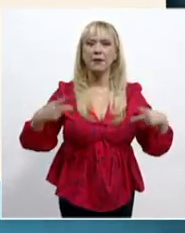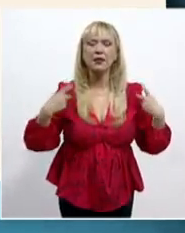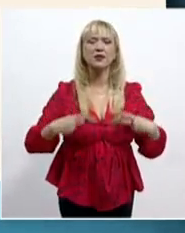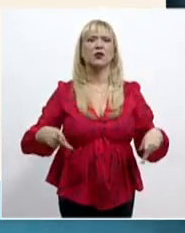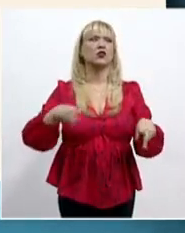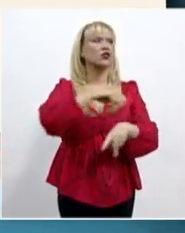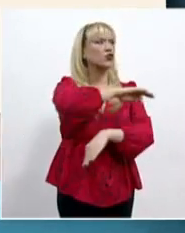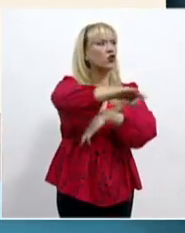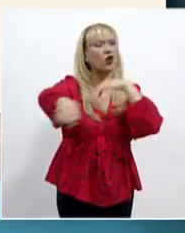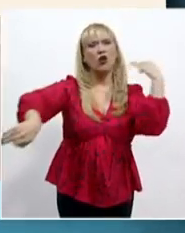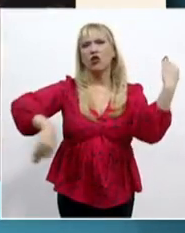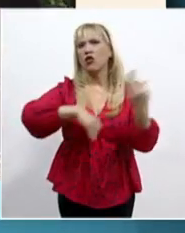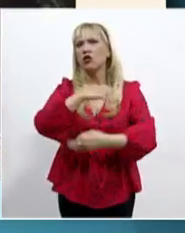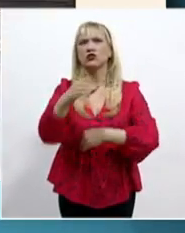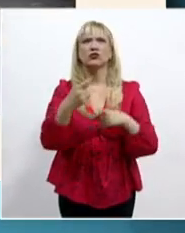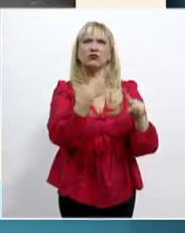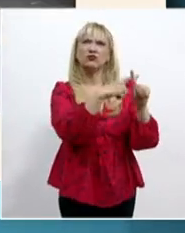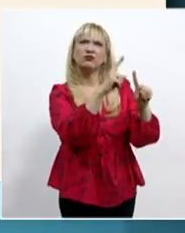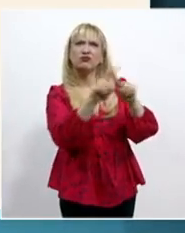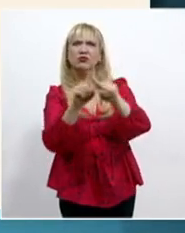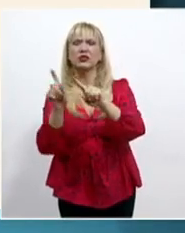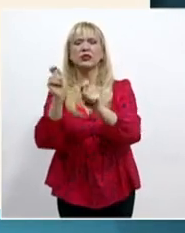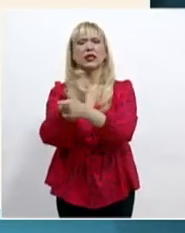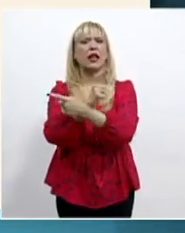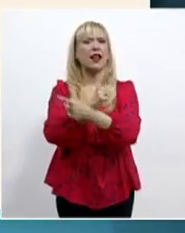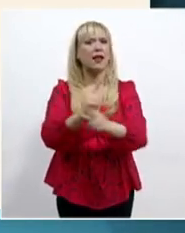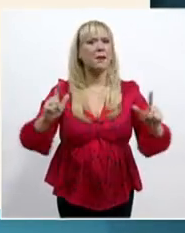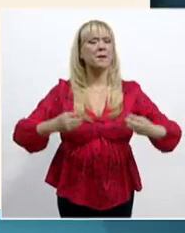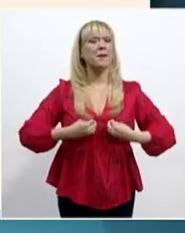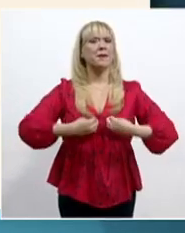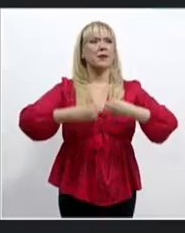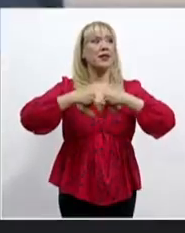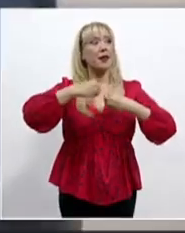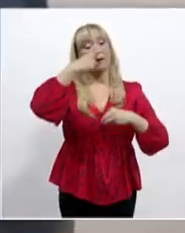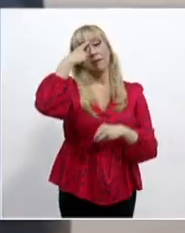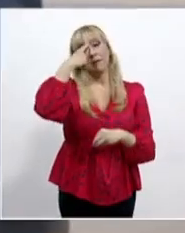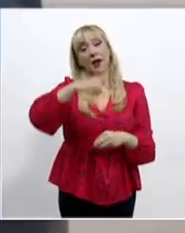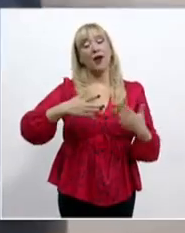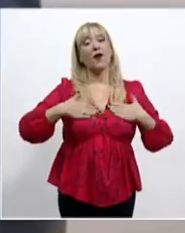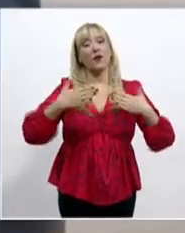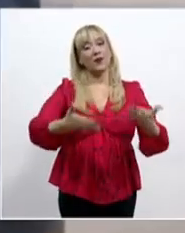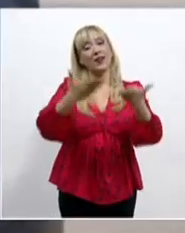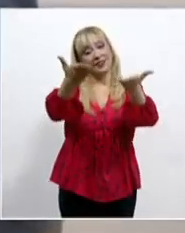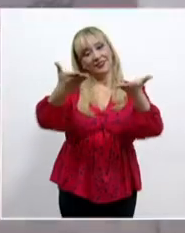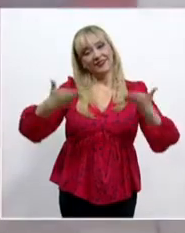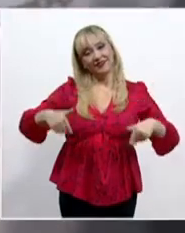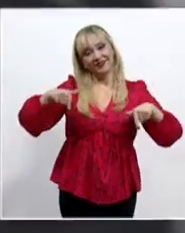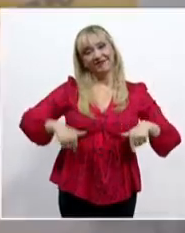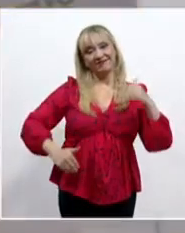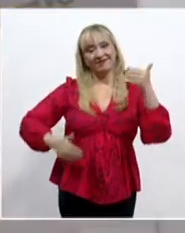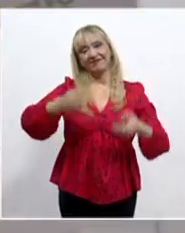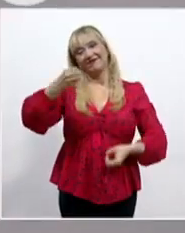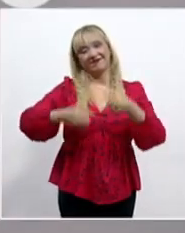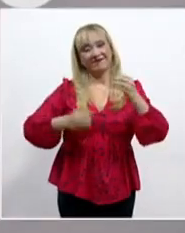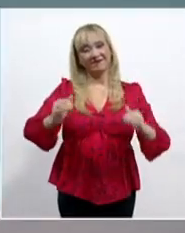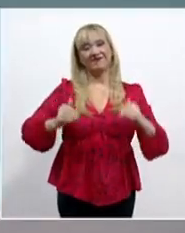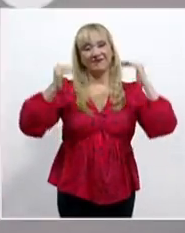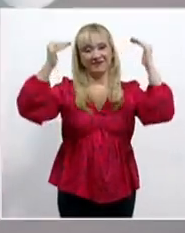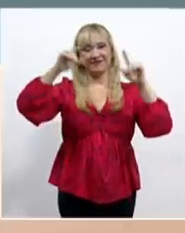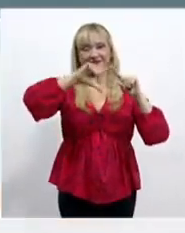libertades ciudadanas y con ello robustecer la confianza de la sociedad en la Suprema Corte de Justicia de la Nación.